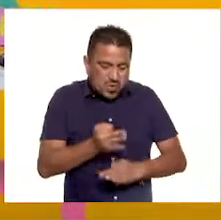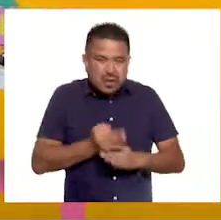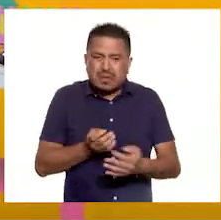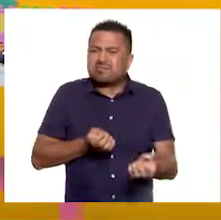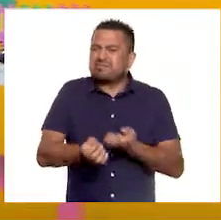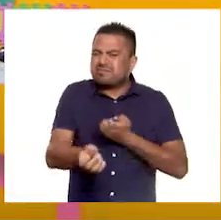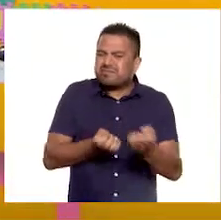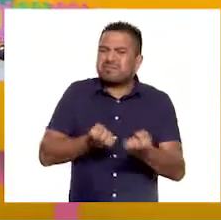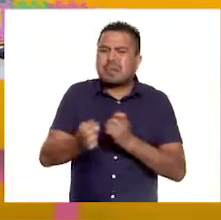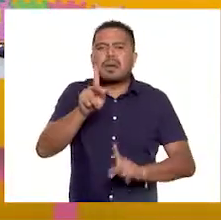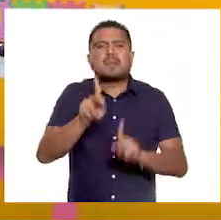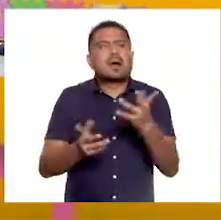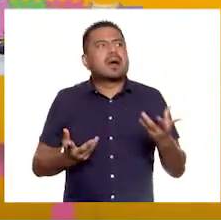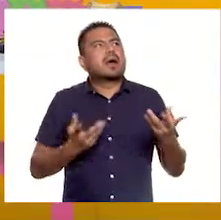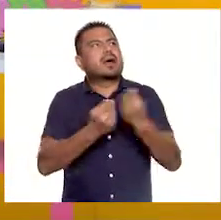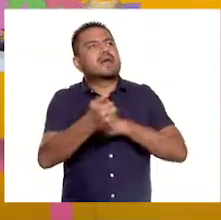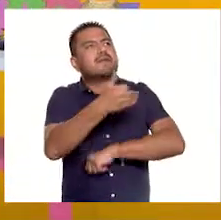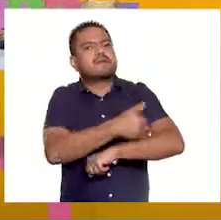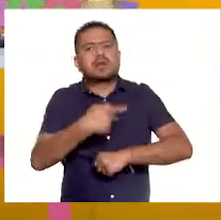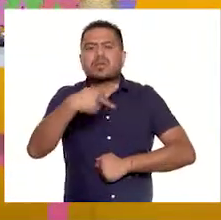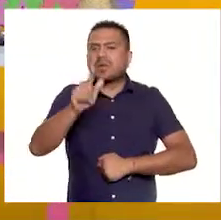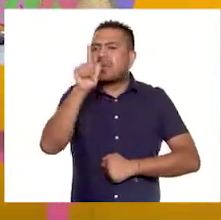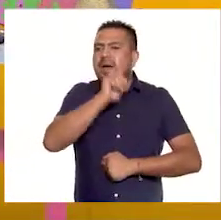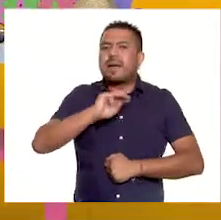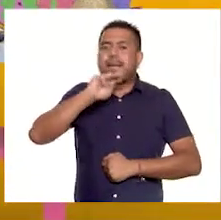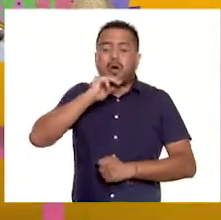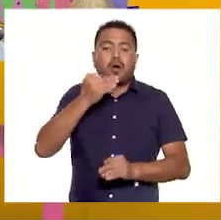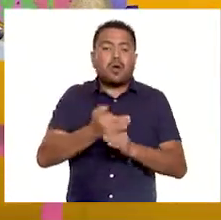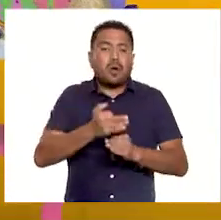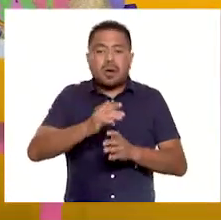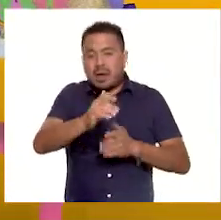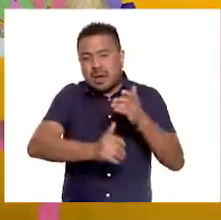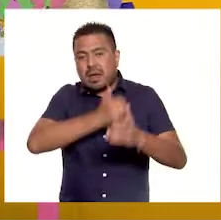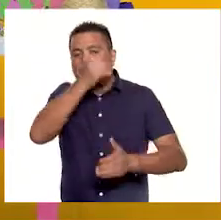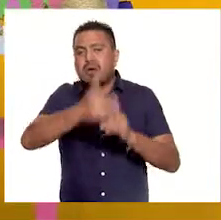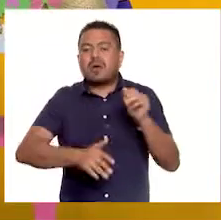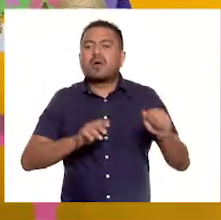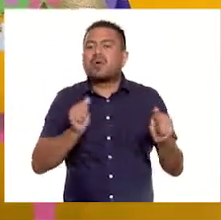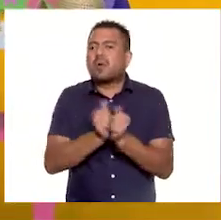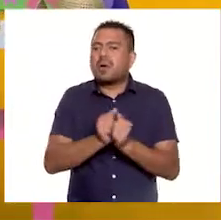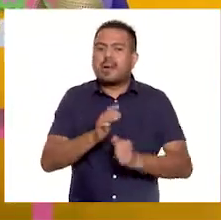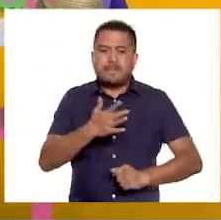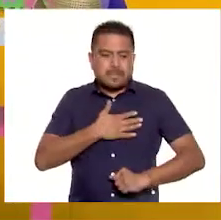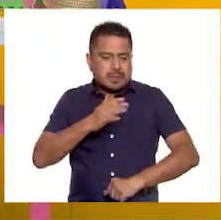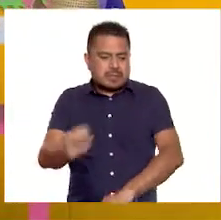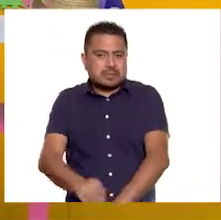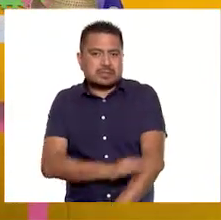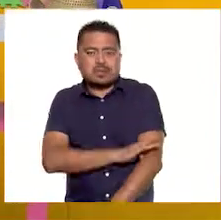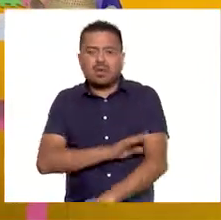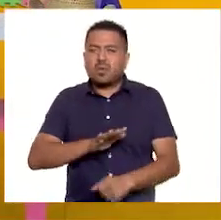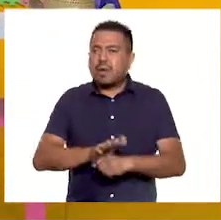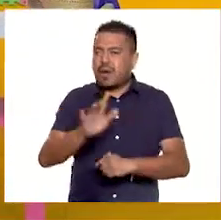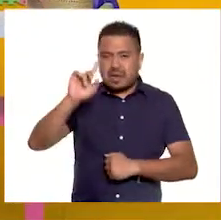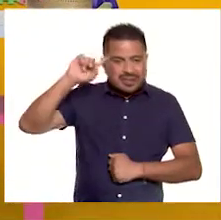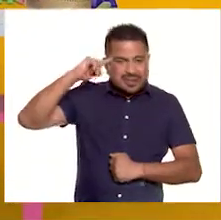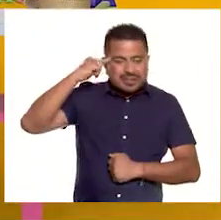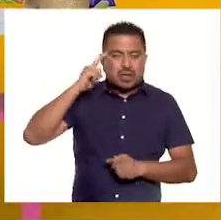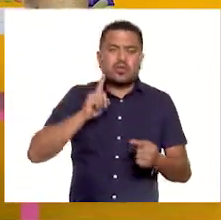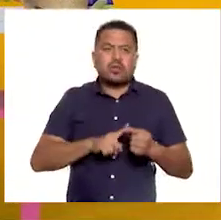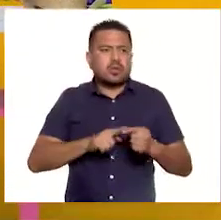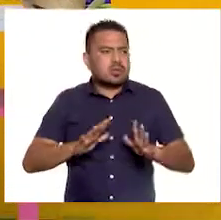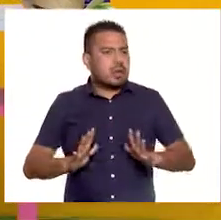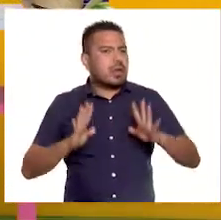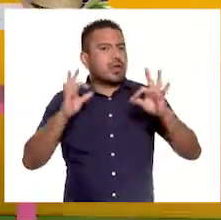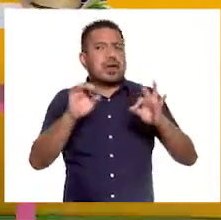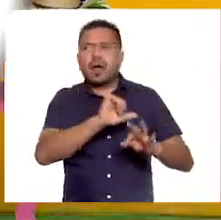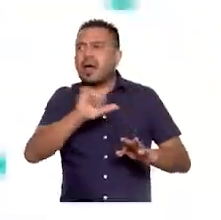para practicarla y platica con tu familia en tu lengua materna. Por hoy, hemos terminado con mis emociones del enojo. ¿De dónde